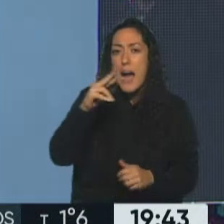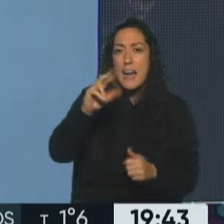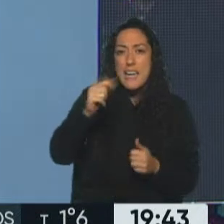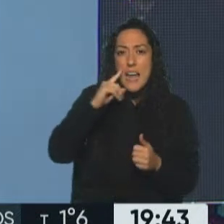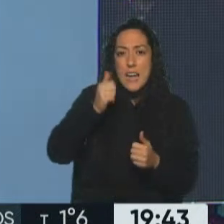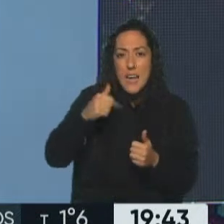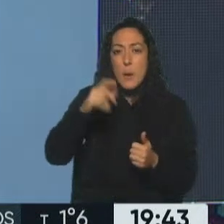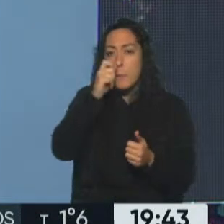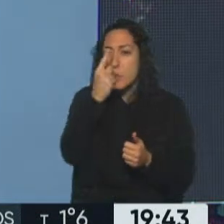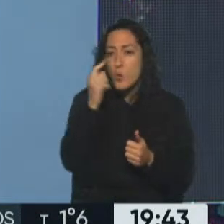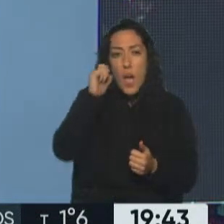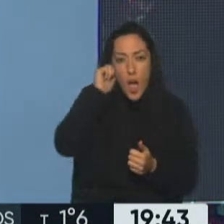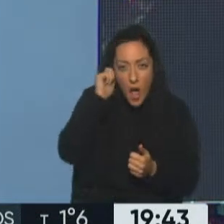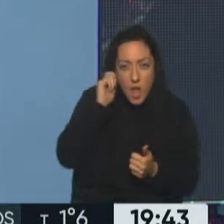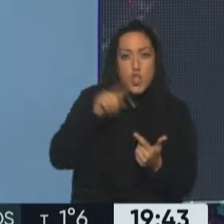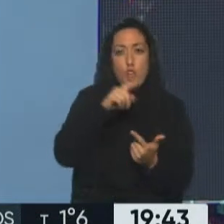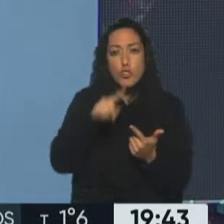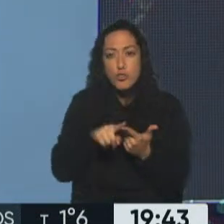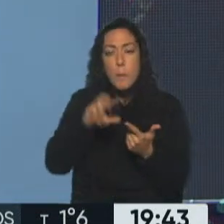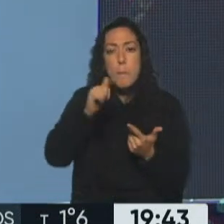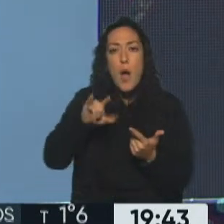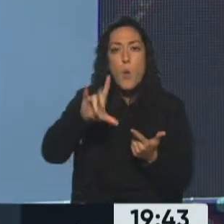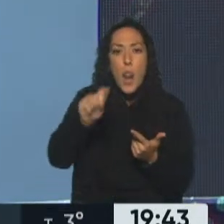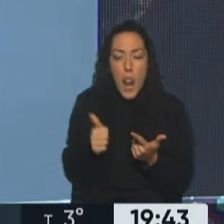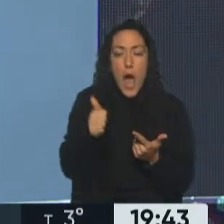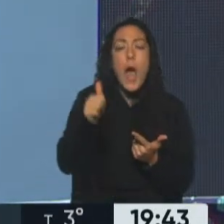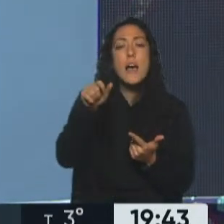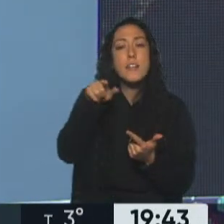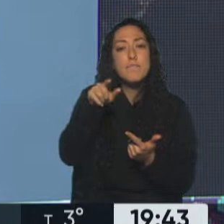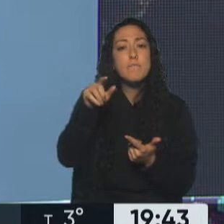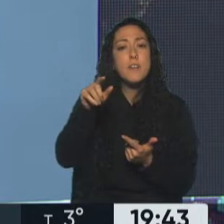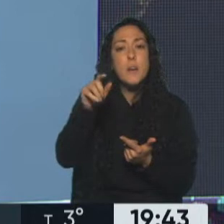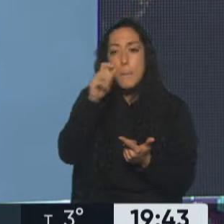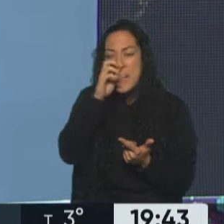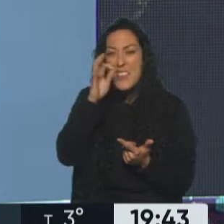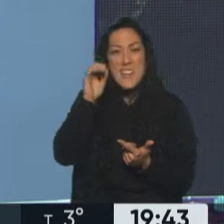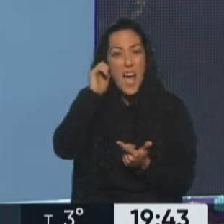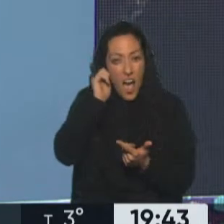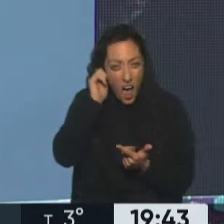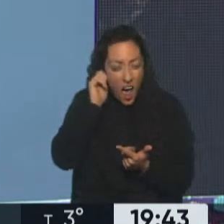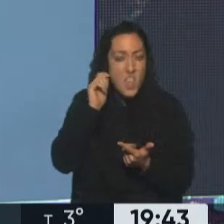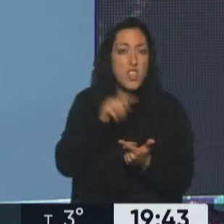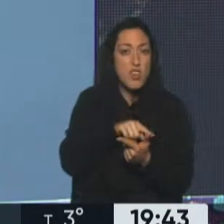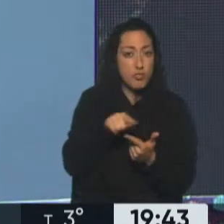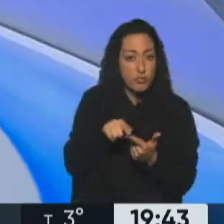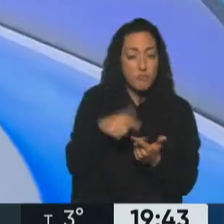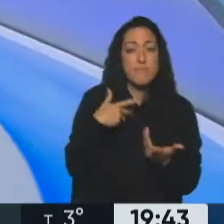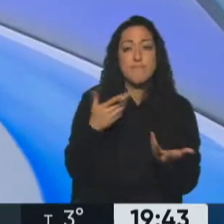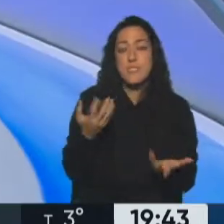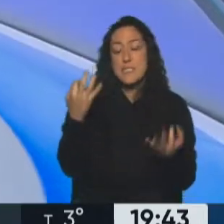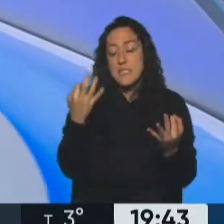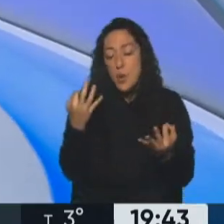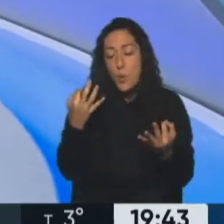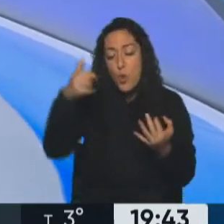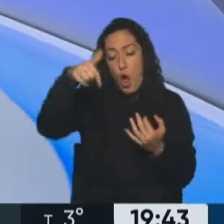dice rara de 21 años de edad y paula leticia provedo de 20 seguramente en donde estén hoy